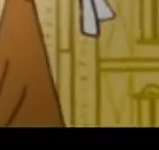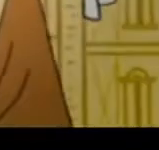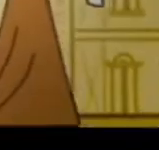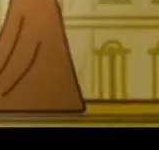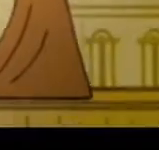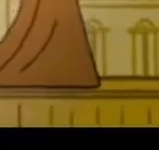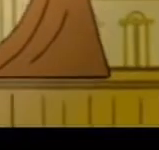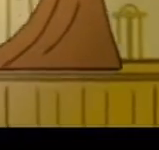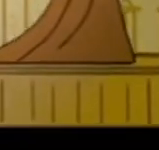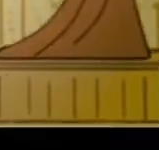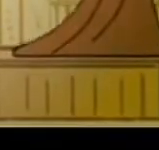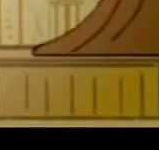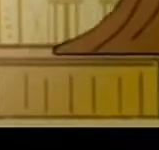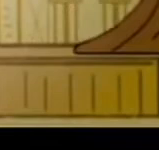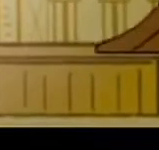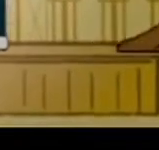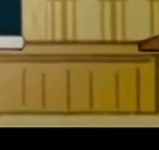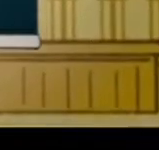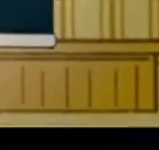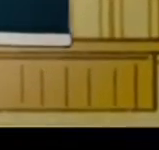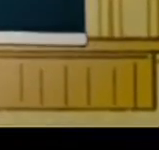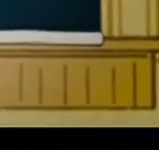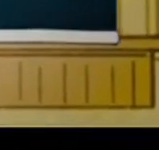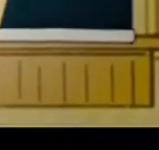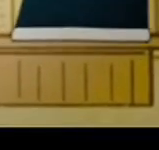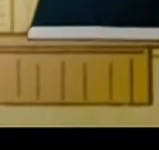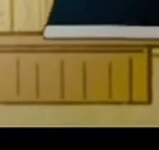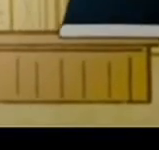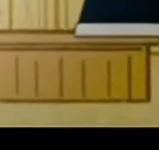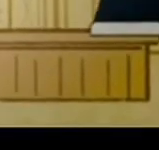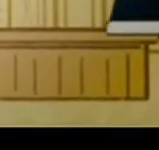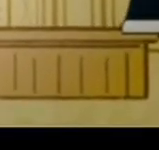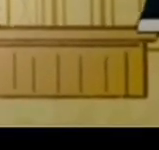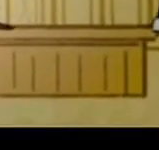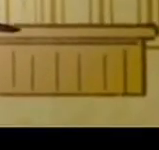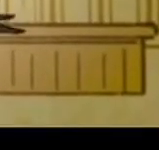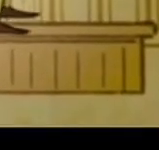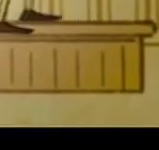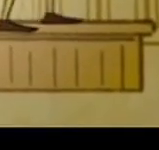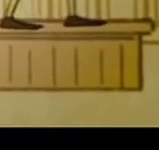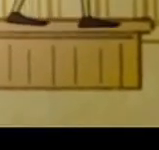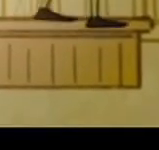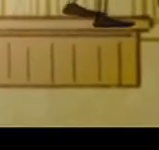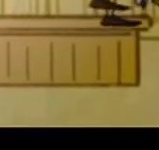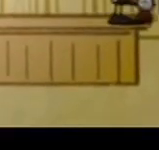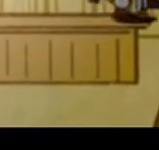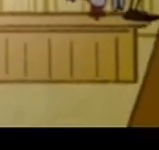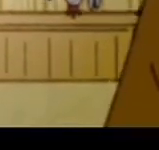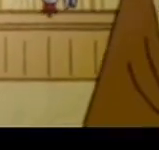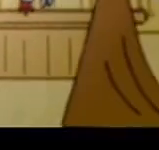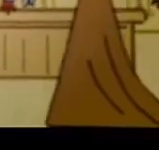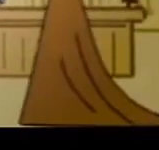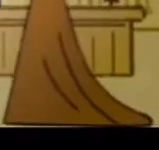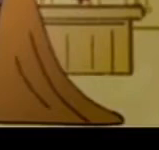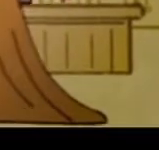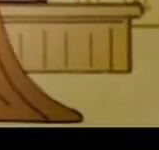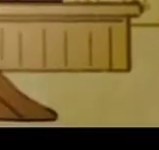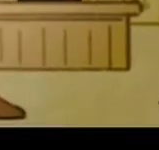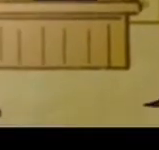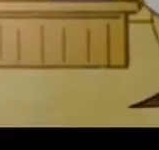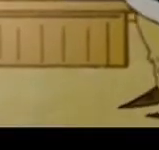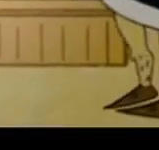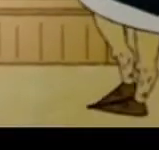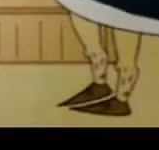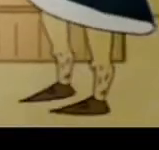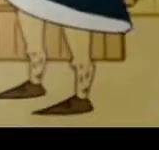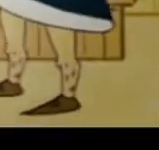La risa como escarnio y parodia de las figuras de los nobles y los poderosos, como resistencia a la represión de